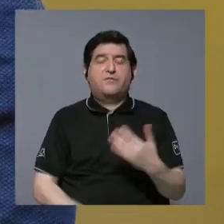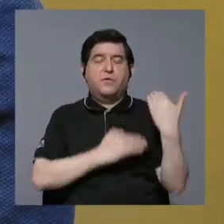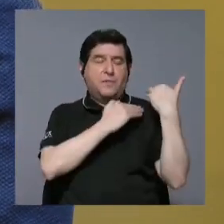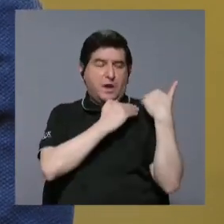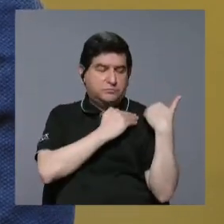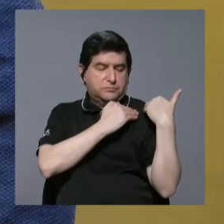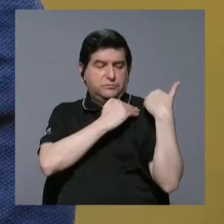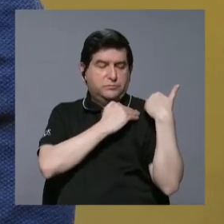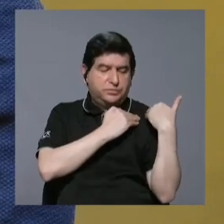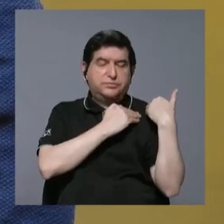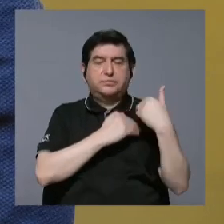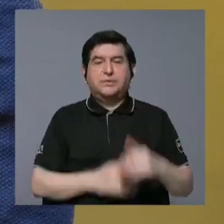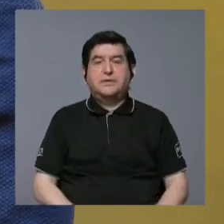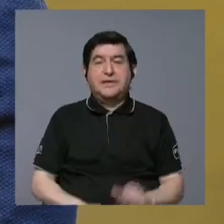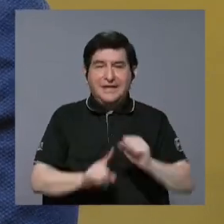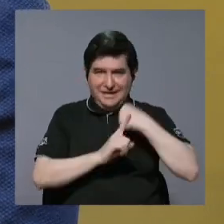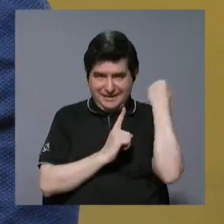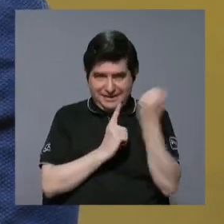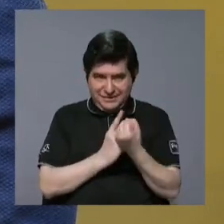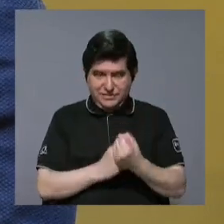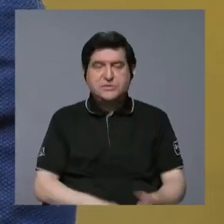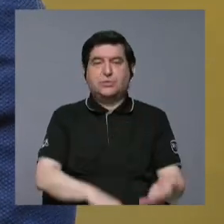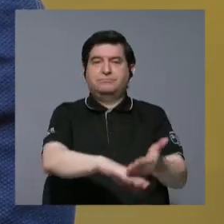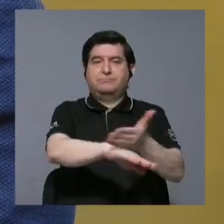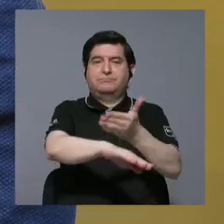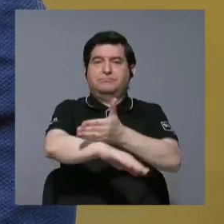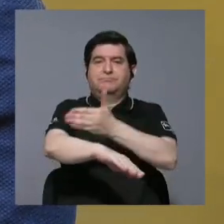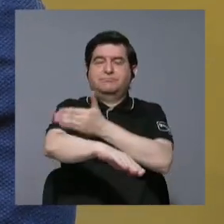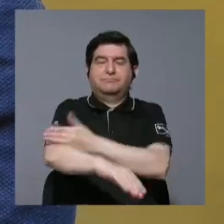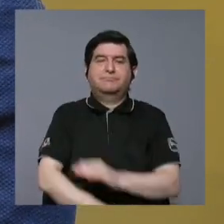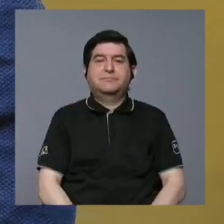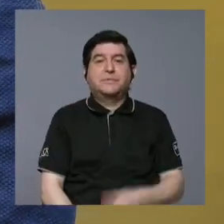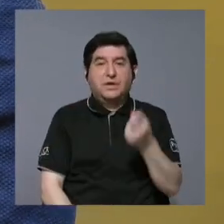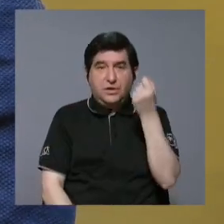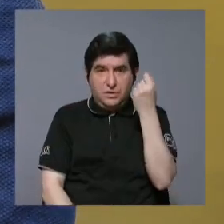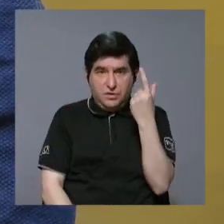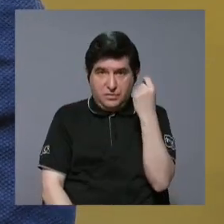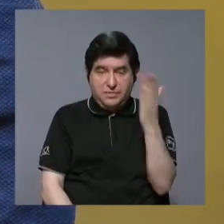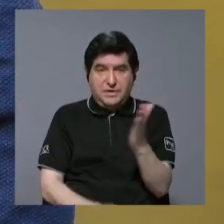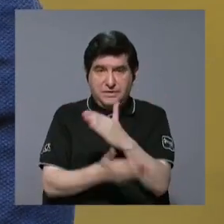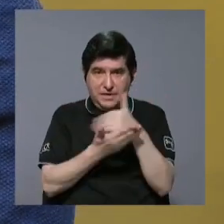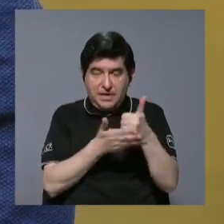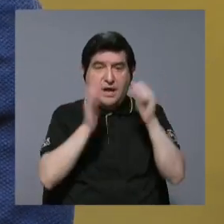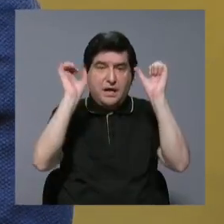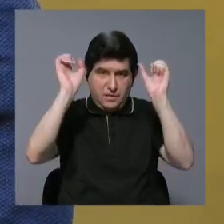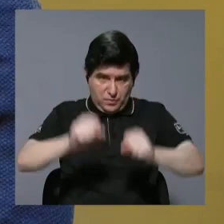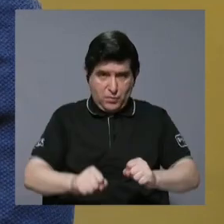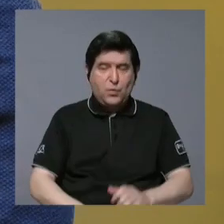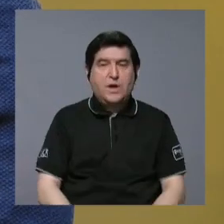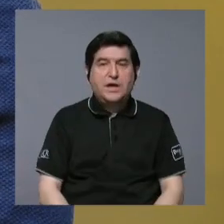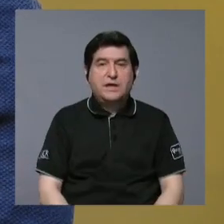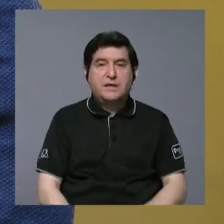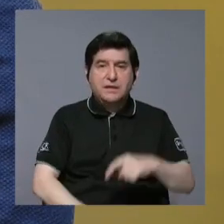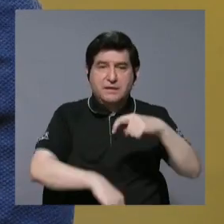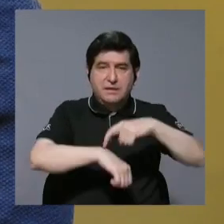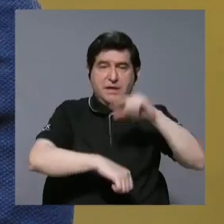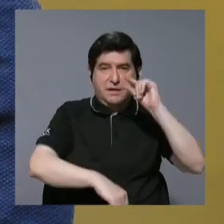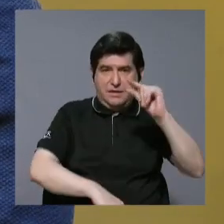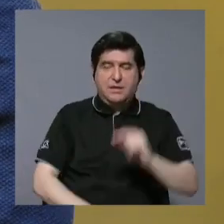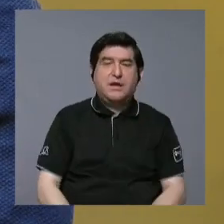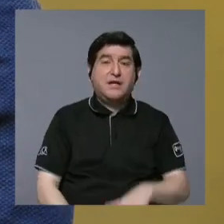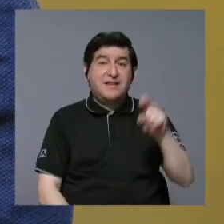una situación de esas y salir adelante, entendiendo que algo de eso puede ser temporal y que